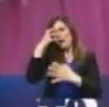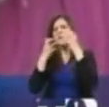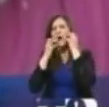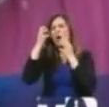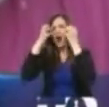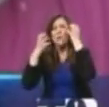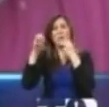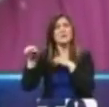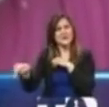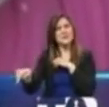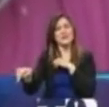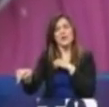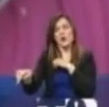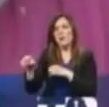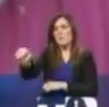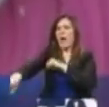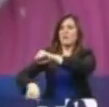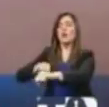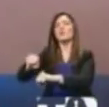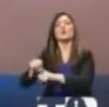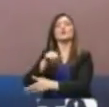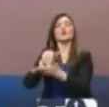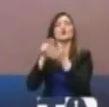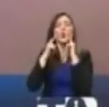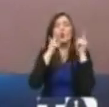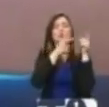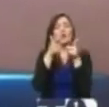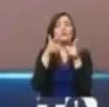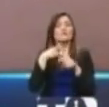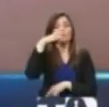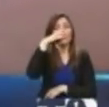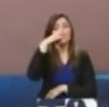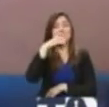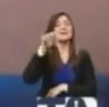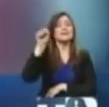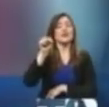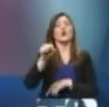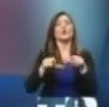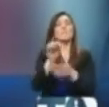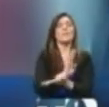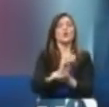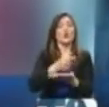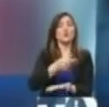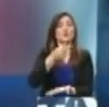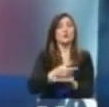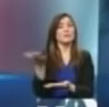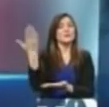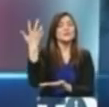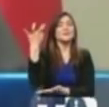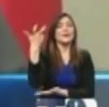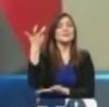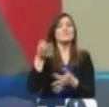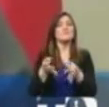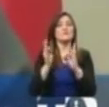tenía 1 año con 3 meses en un centro de cuidado infantil público, CIBEBE, en el sector de Guamaní, el pasado 13 de